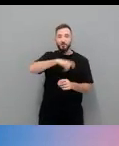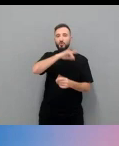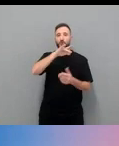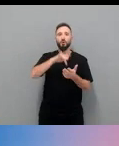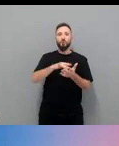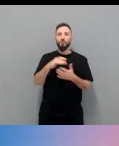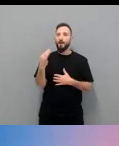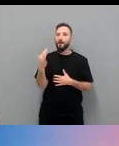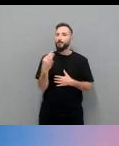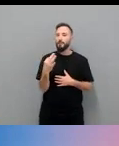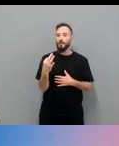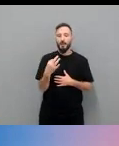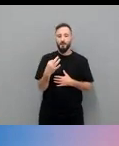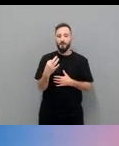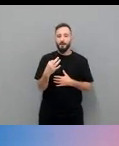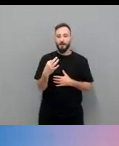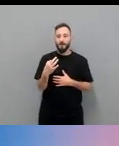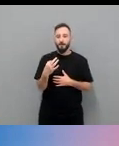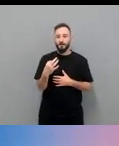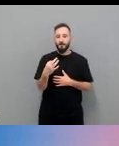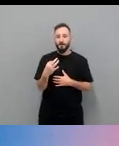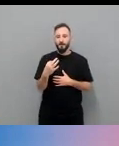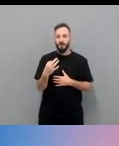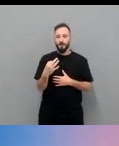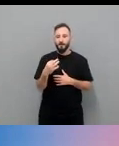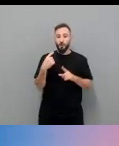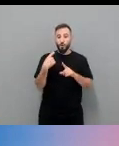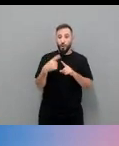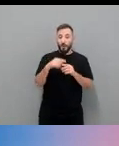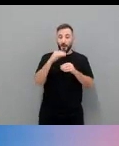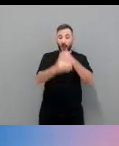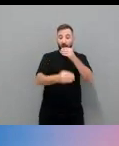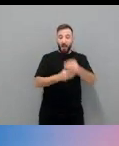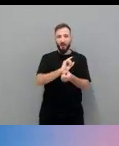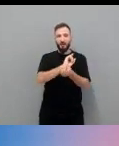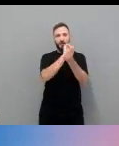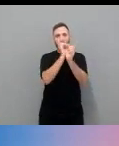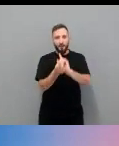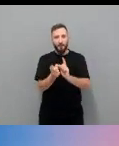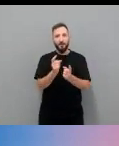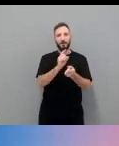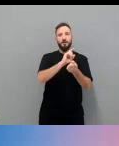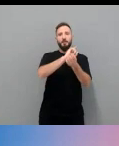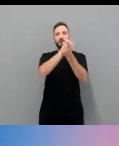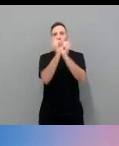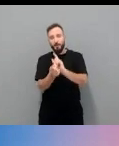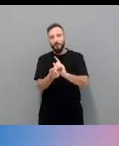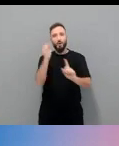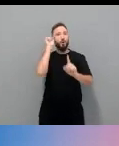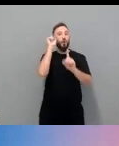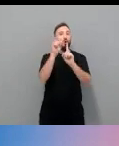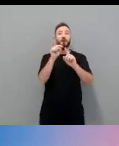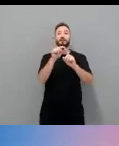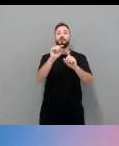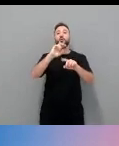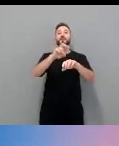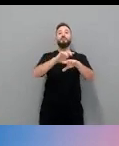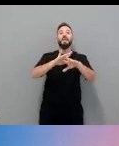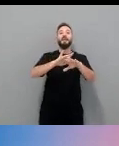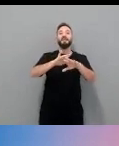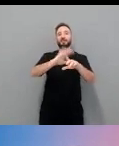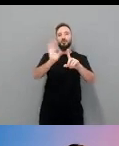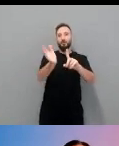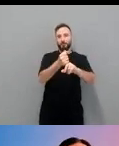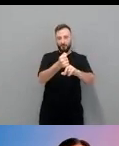cambiar esa forma de hacer las cosas y buscar la digitalización, ¿vale? Entonces, sí